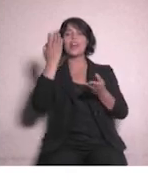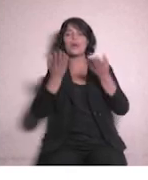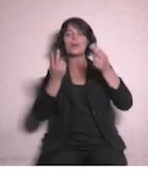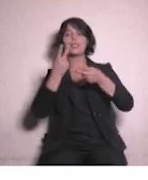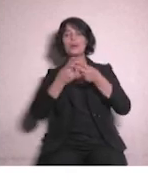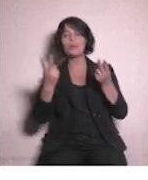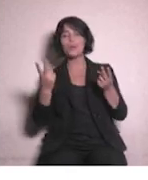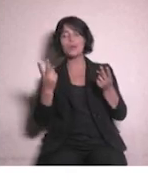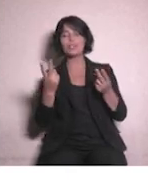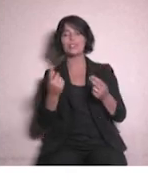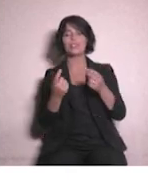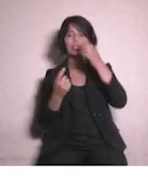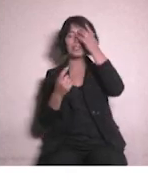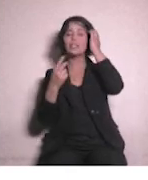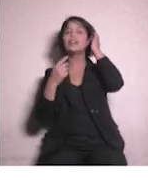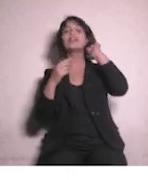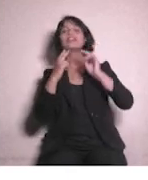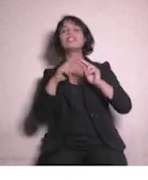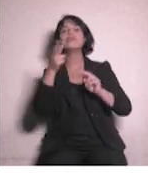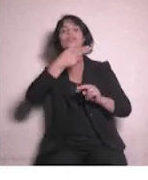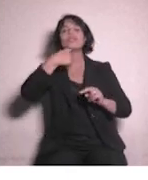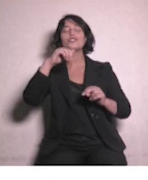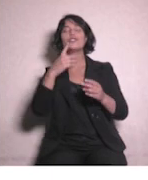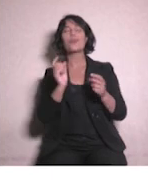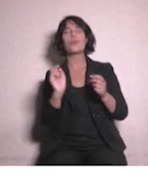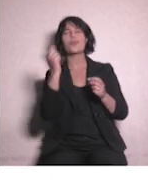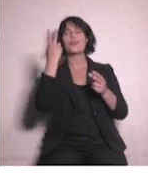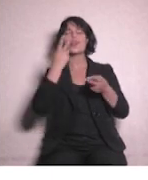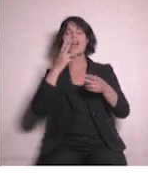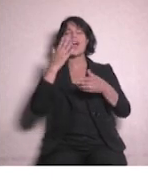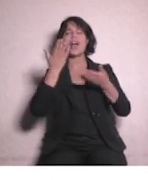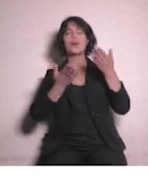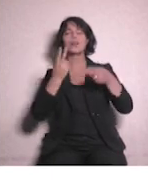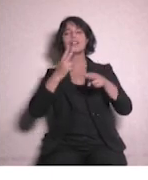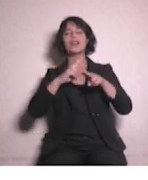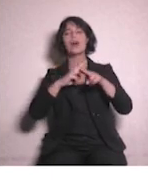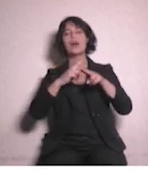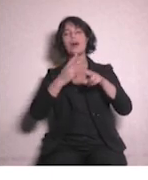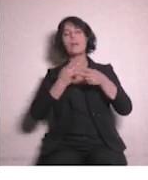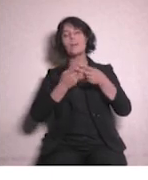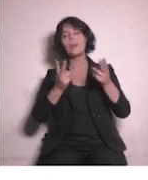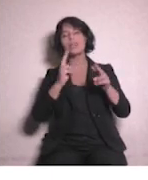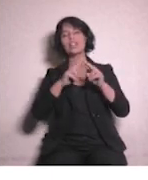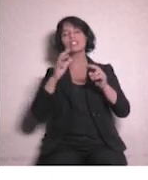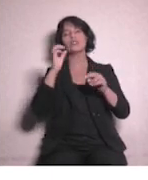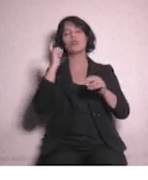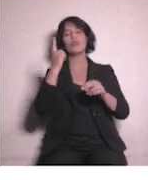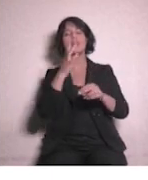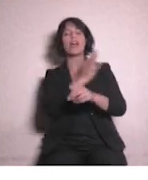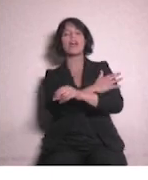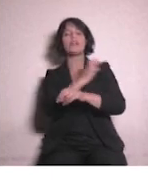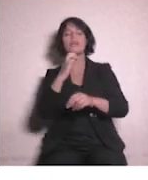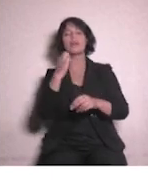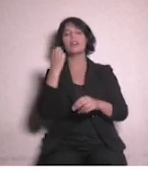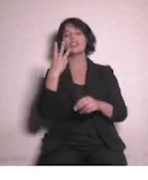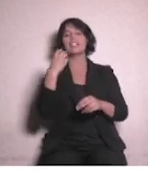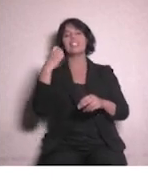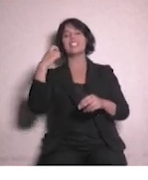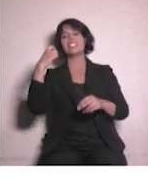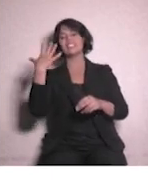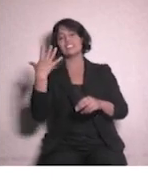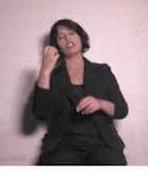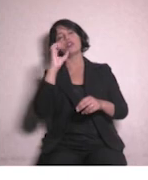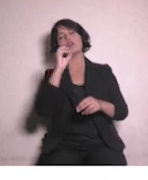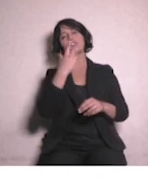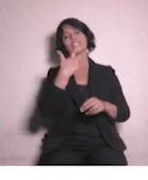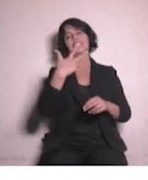pública que hicimos nosotros, fue la primera cuenta pública que se hizo una AFP en los 35 años del sistema, o 37 que ya tenemos